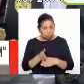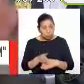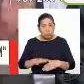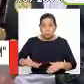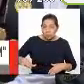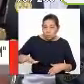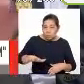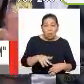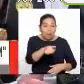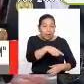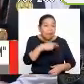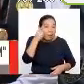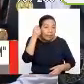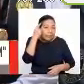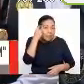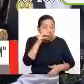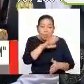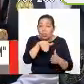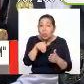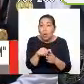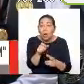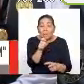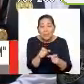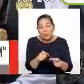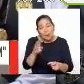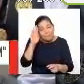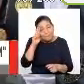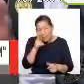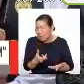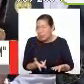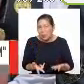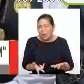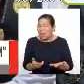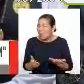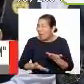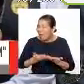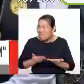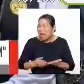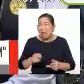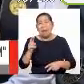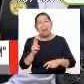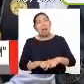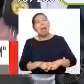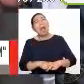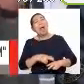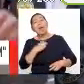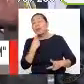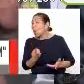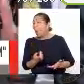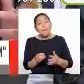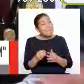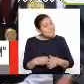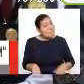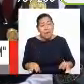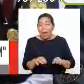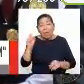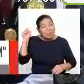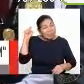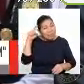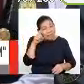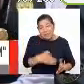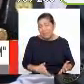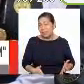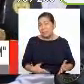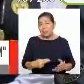apelo a la comprensión de todos los peruanos. No es un tema tan fácil sentarse en el sector interior. Es uno de los ministerios más complejos que tenemos